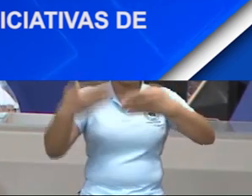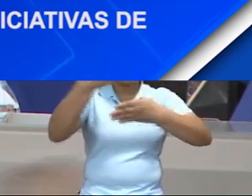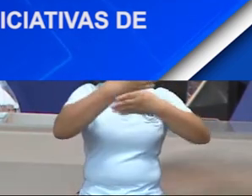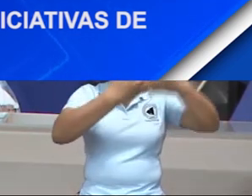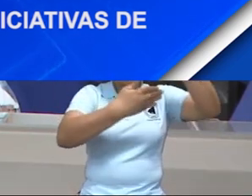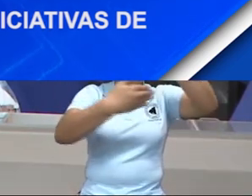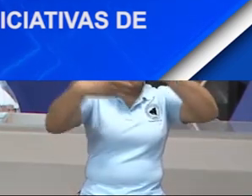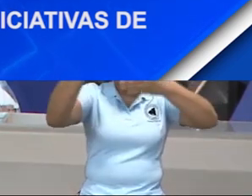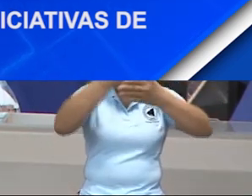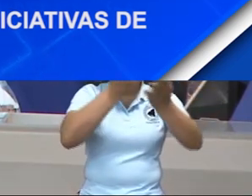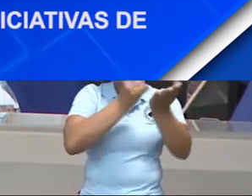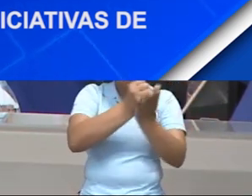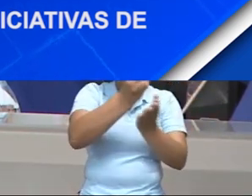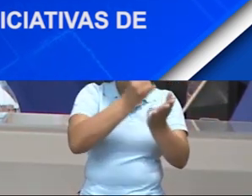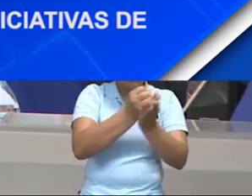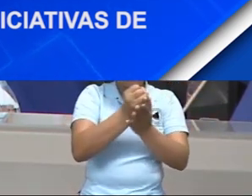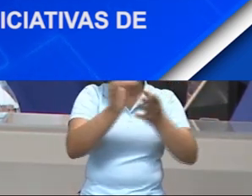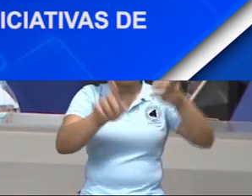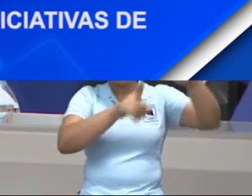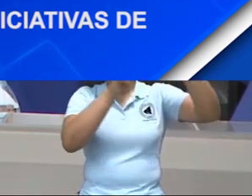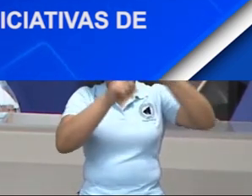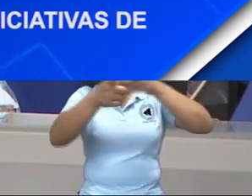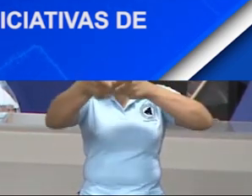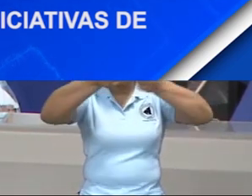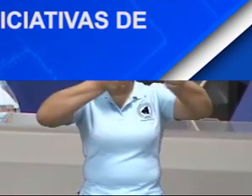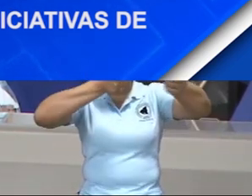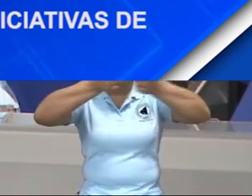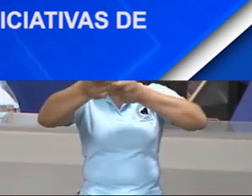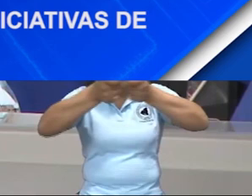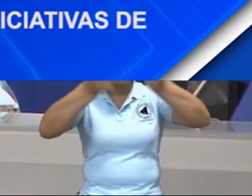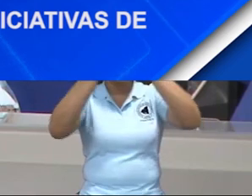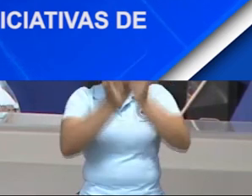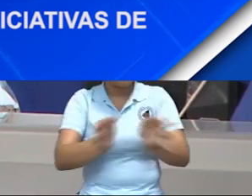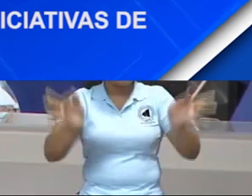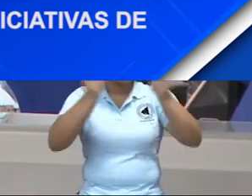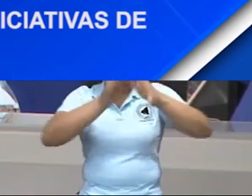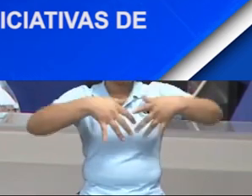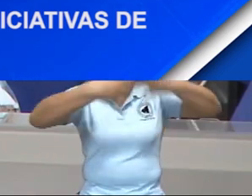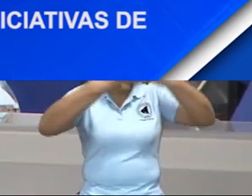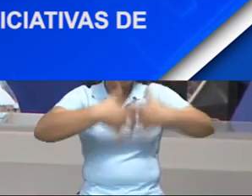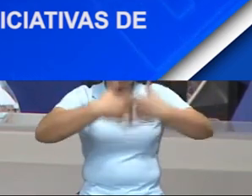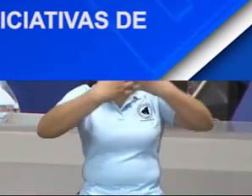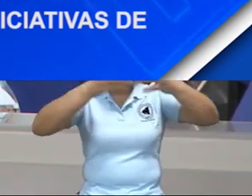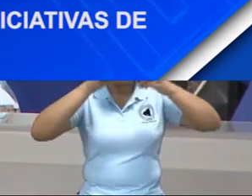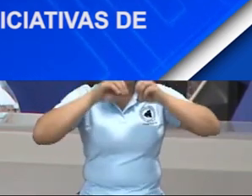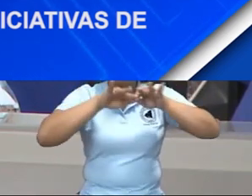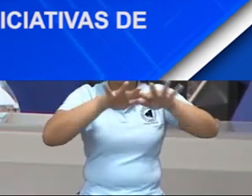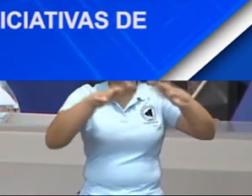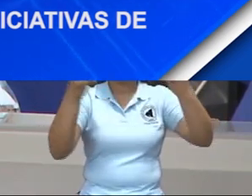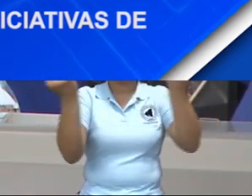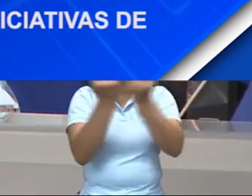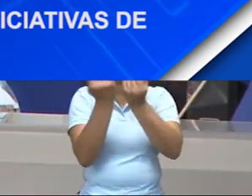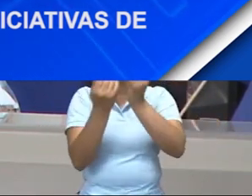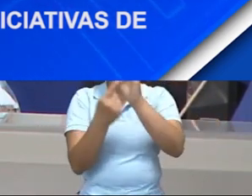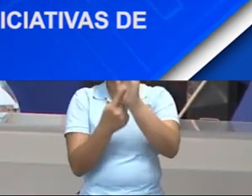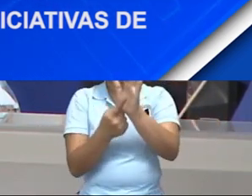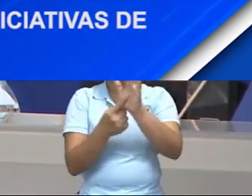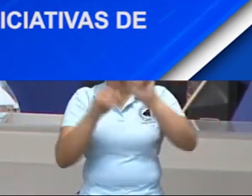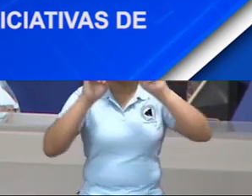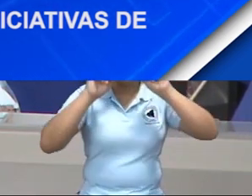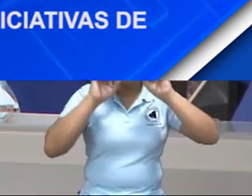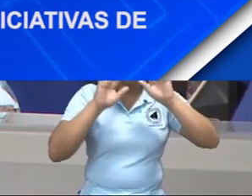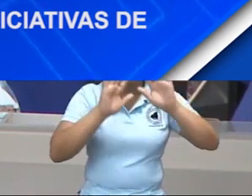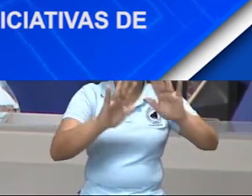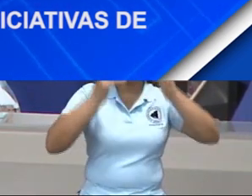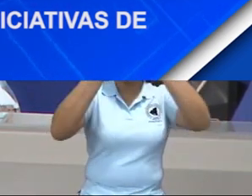investigación. Quinto, regulación de la seguridad nuclear y radiológica, supervisión de la protección física